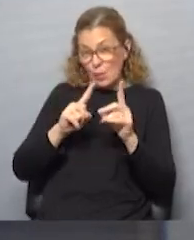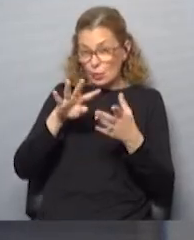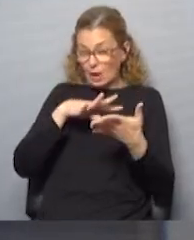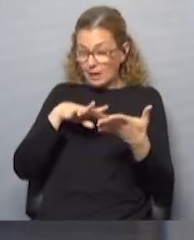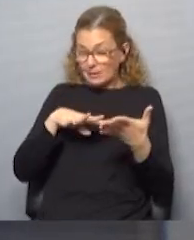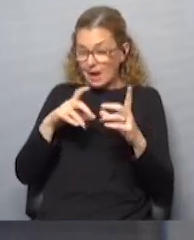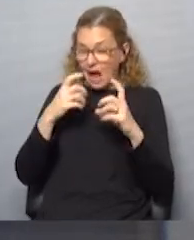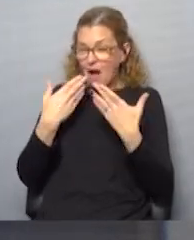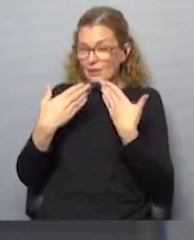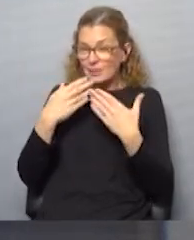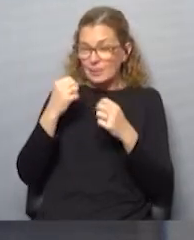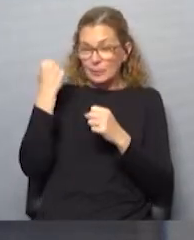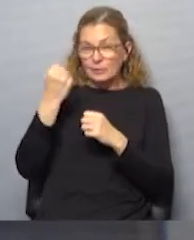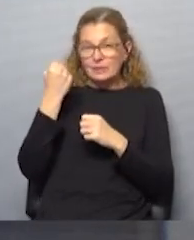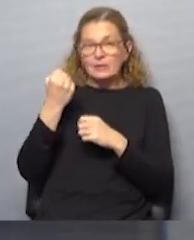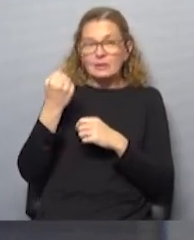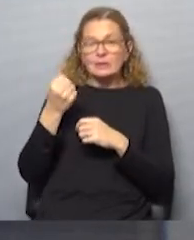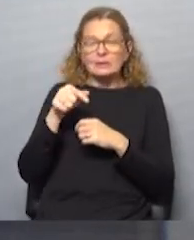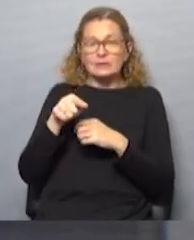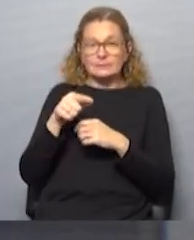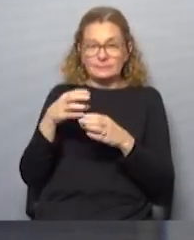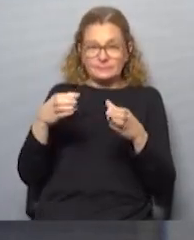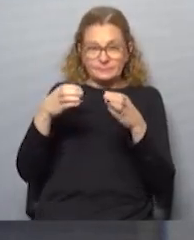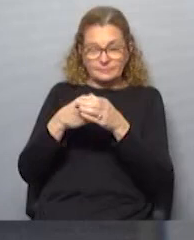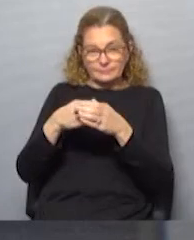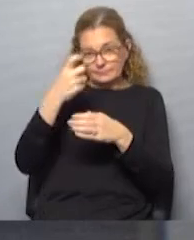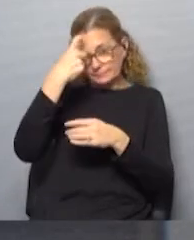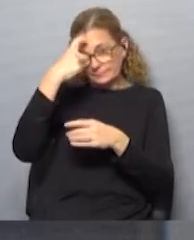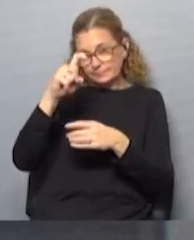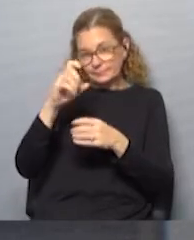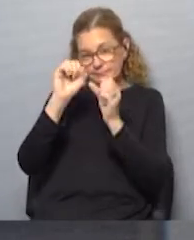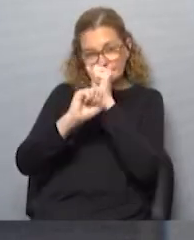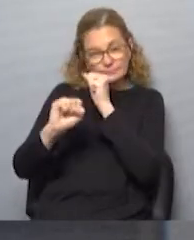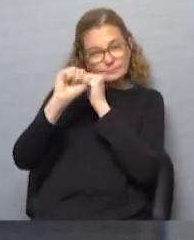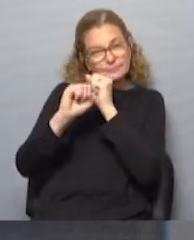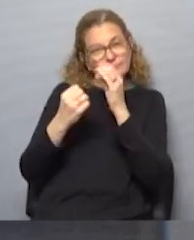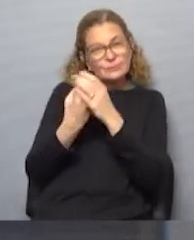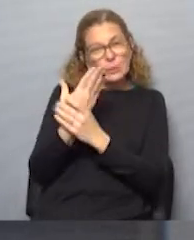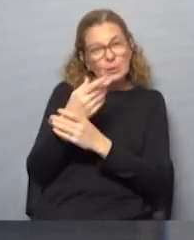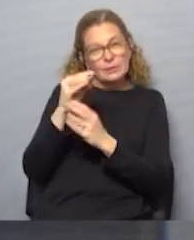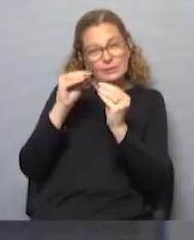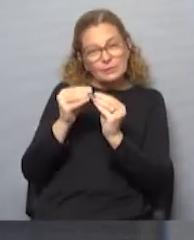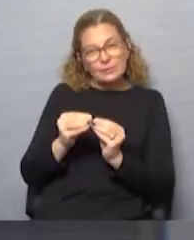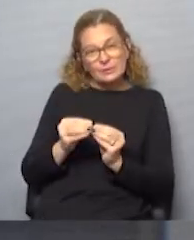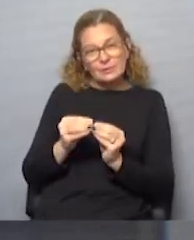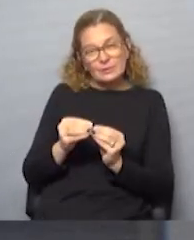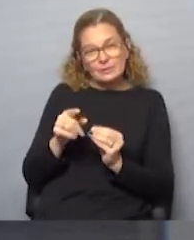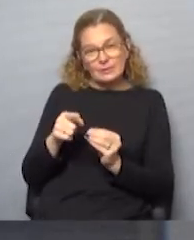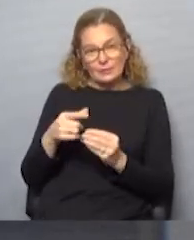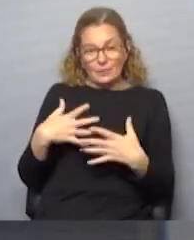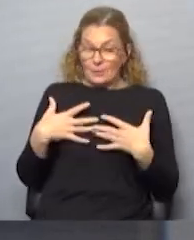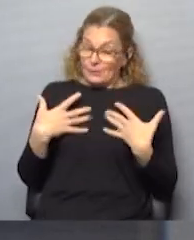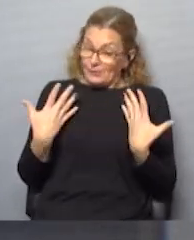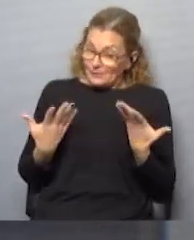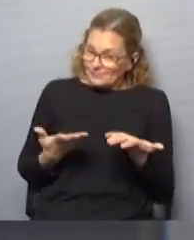que hablaban de la importancia relativa que tenía el sector de la ciencia de la tecnología y la innovación en esta rendición de cuentas uno se entusiasmó